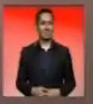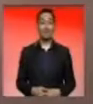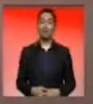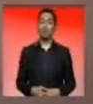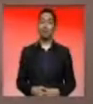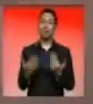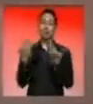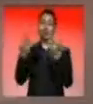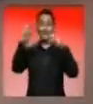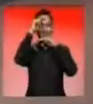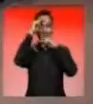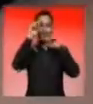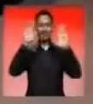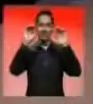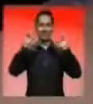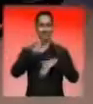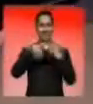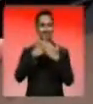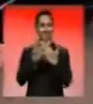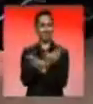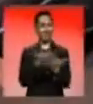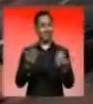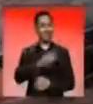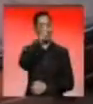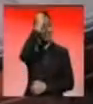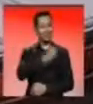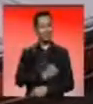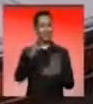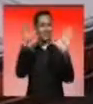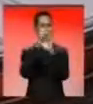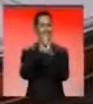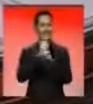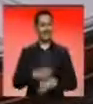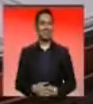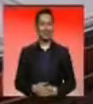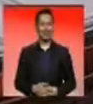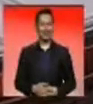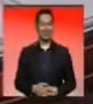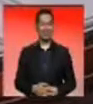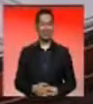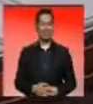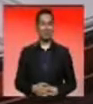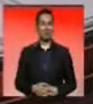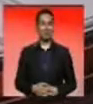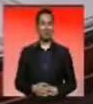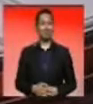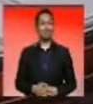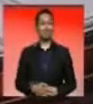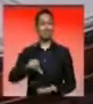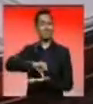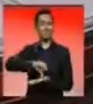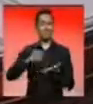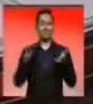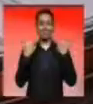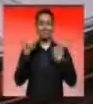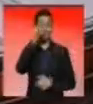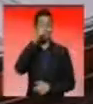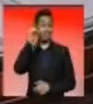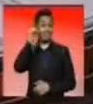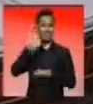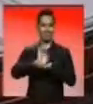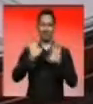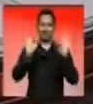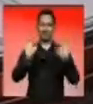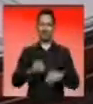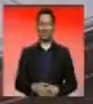Con esta noticia nos despedimos, amigos televidentes, deseándoles que tengan muy buenas noches. Soy Alejandra Jaramillo y usted está en Gama, con la mejor